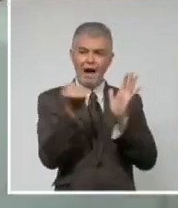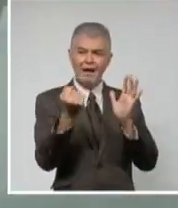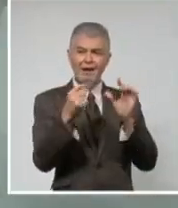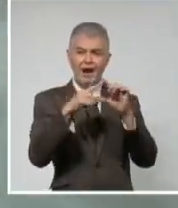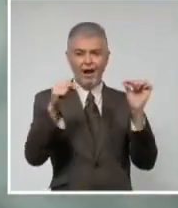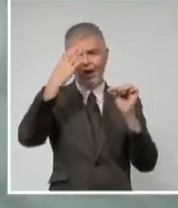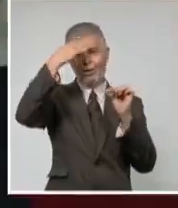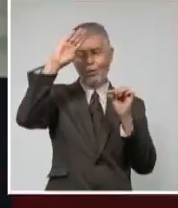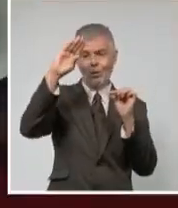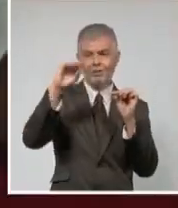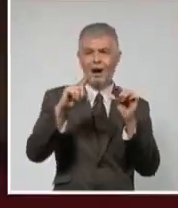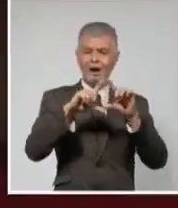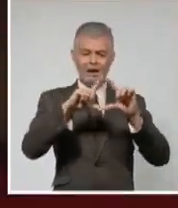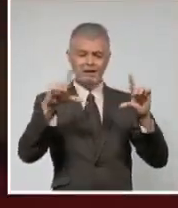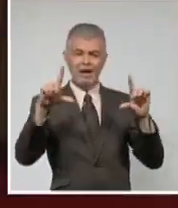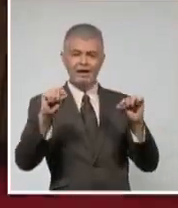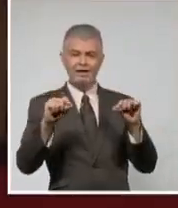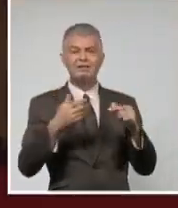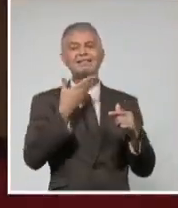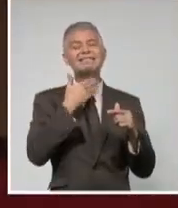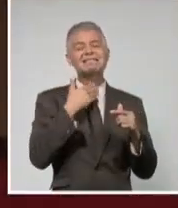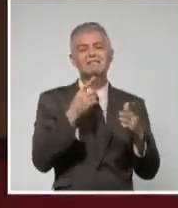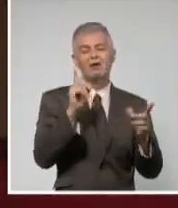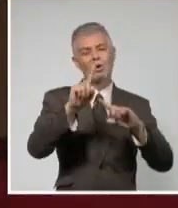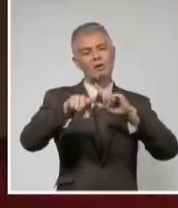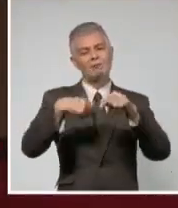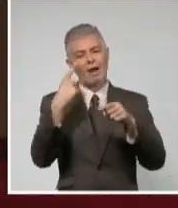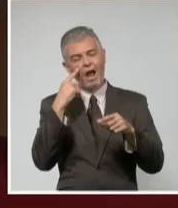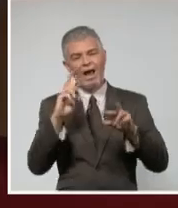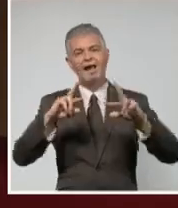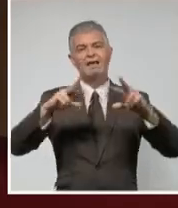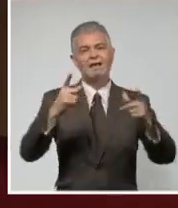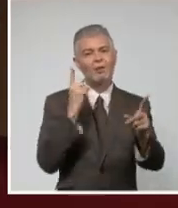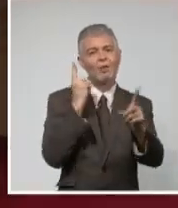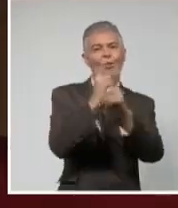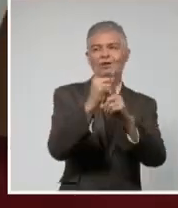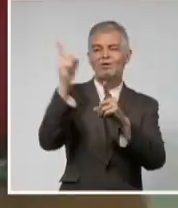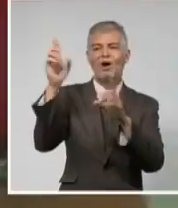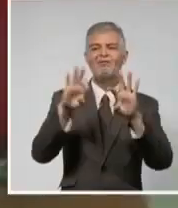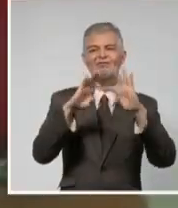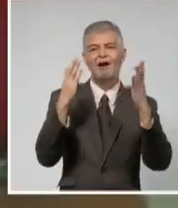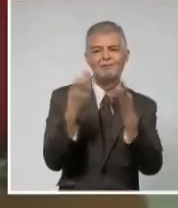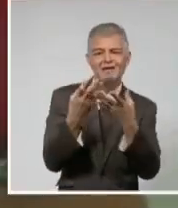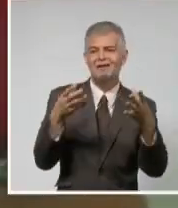también el deseo de un feliz reencuentro con el pueblo y las familias que los